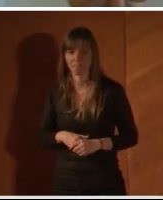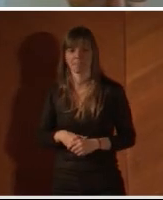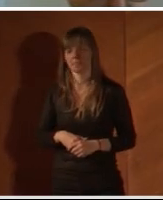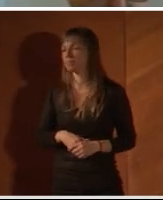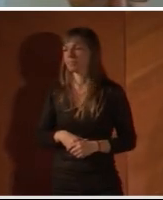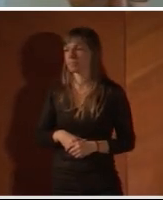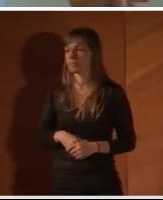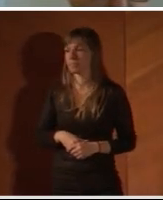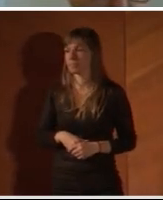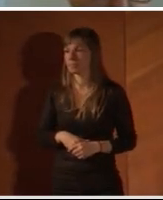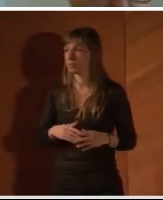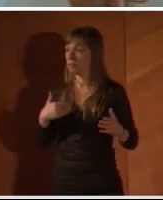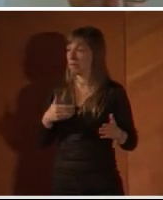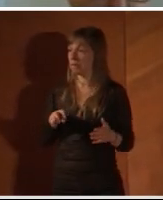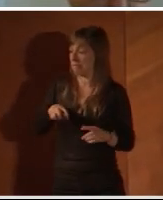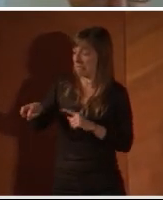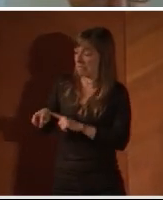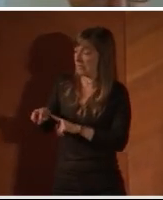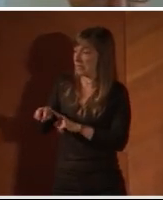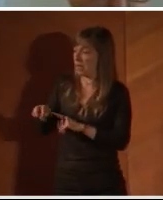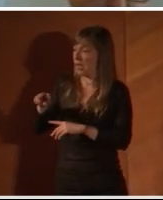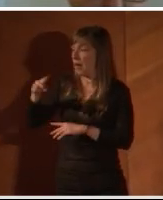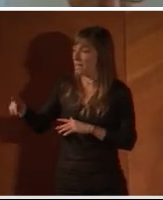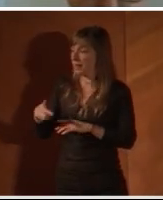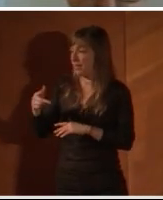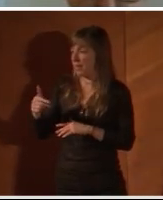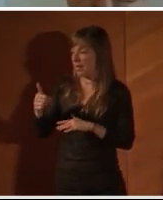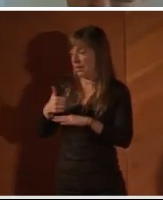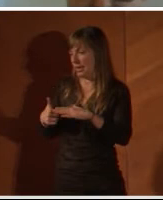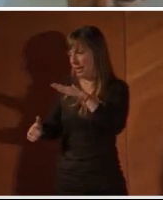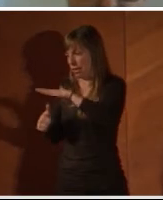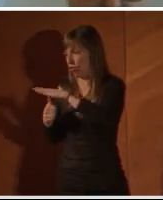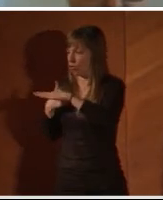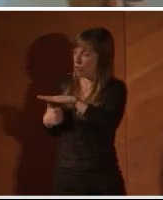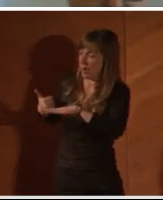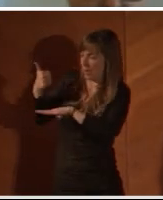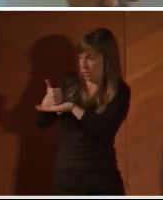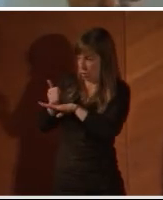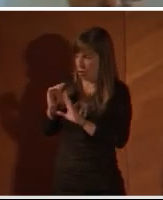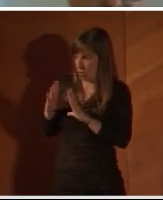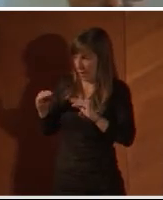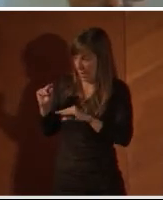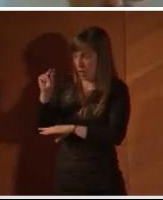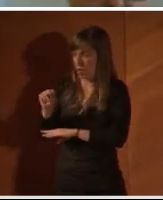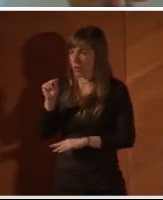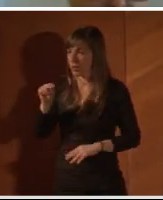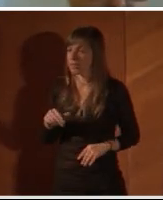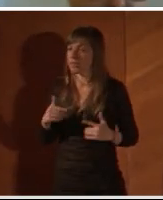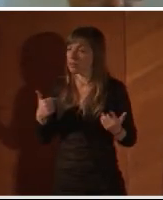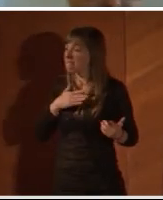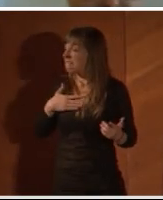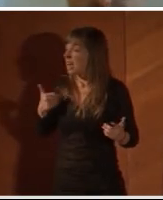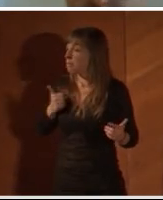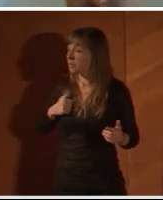Bueno, tengo aquí a mi lado al vicerrector, a Luis Hernández. Yo soy el rector de la Universidad Complutense y quería